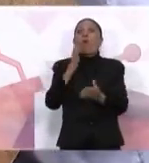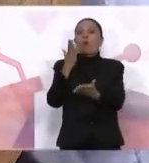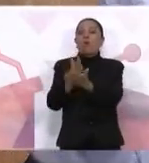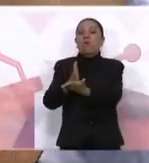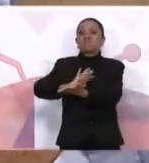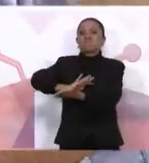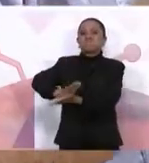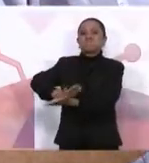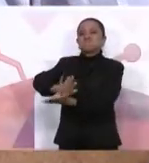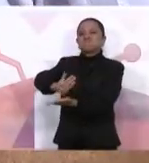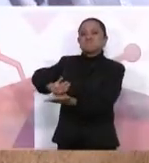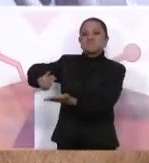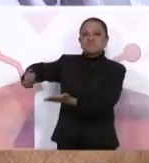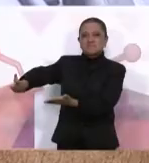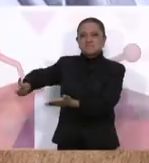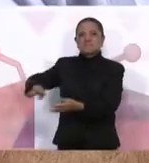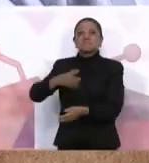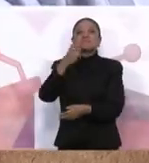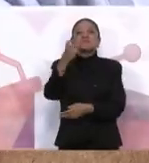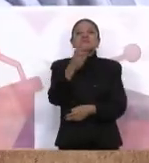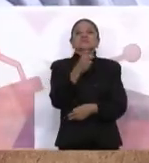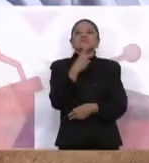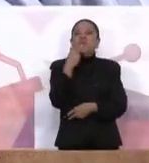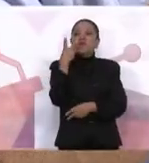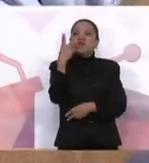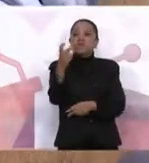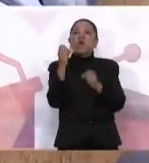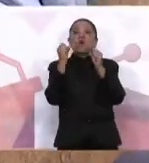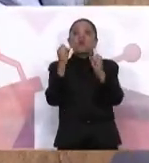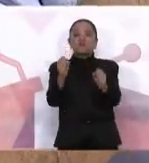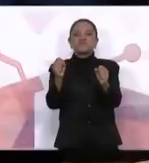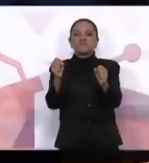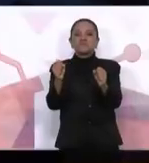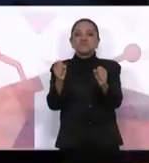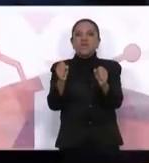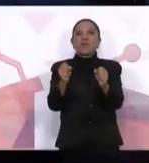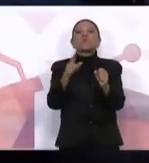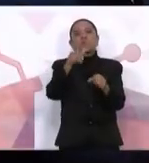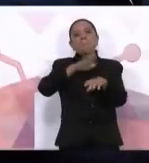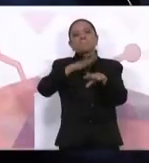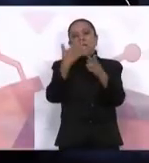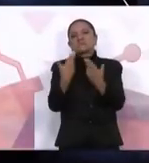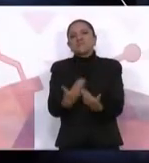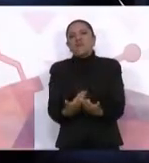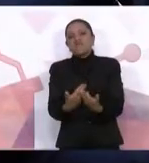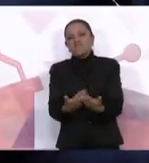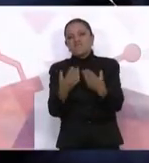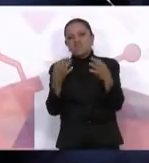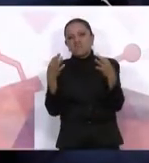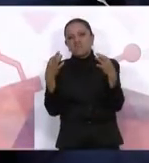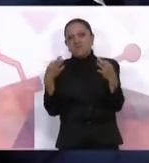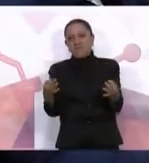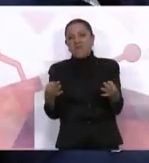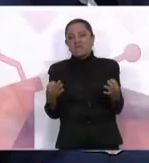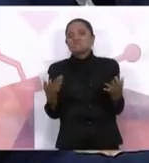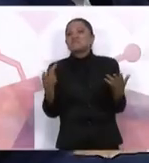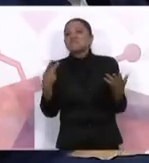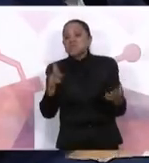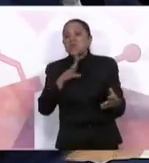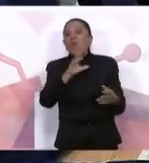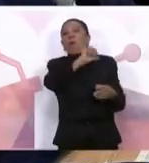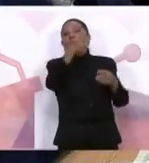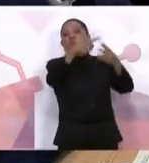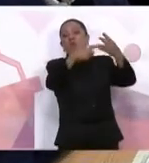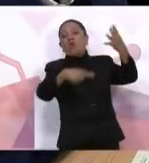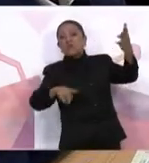estos dos seguros pienso que son mucho más eficaces igualmente bueno hay otros elementos que quisiera